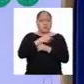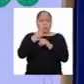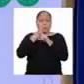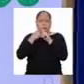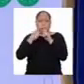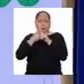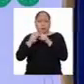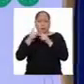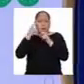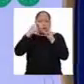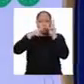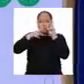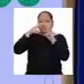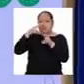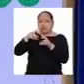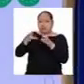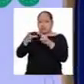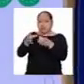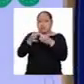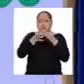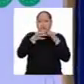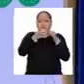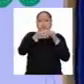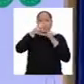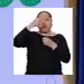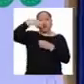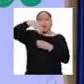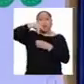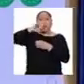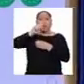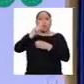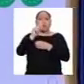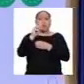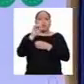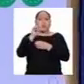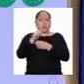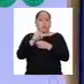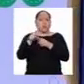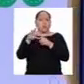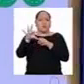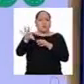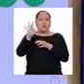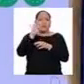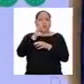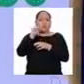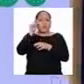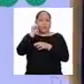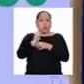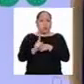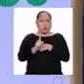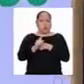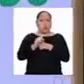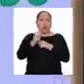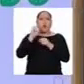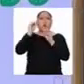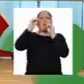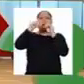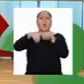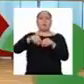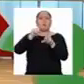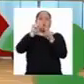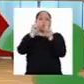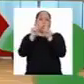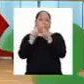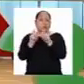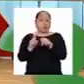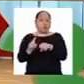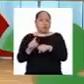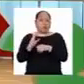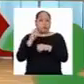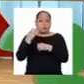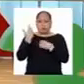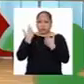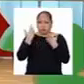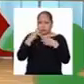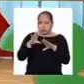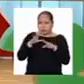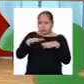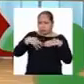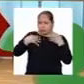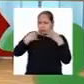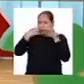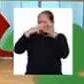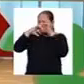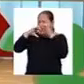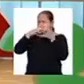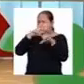muestreo y escogimos uno para determinar la muestra y aplicar nuestra encuesta. ¿Llegaron a conversar con las